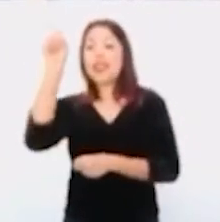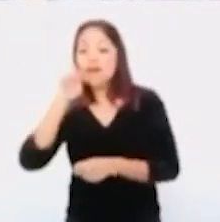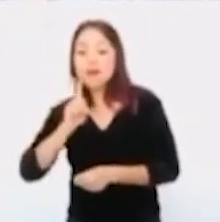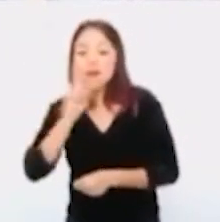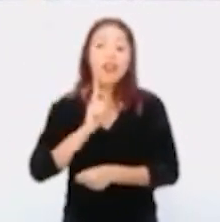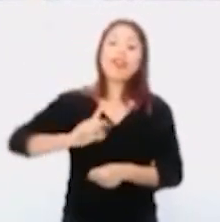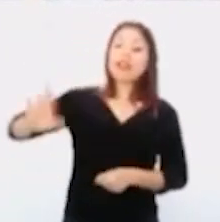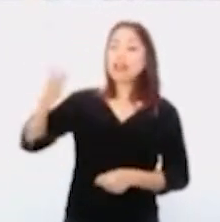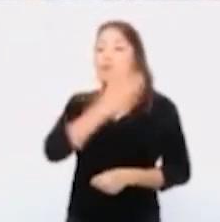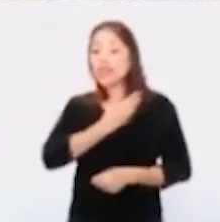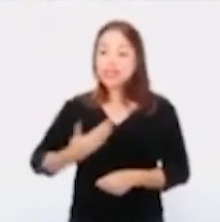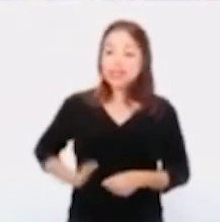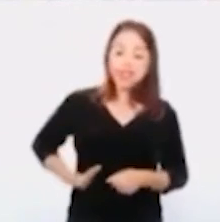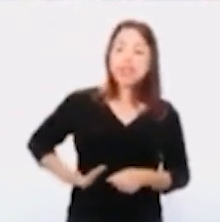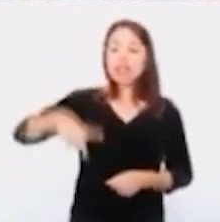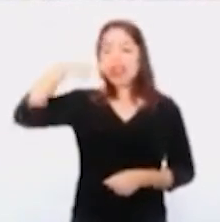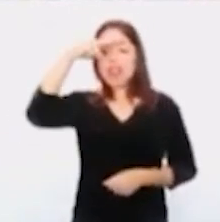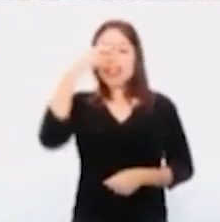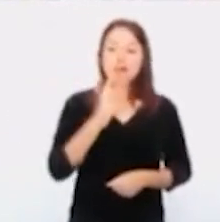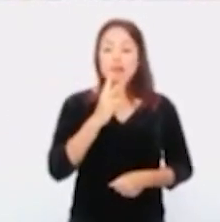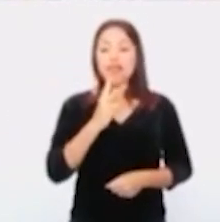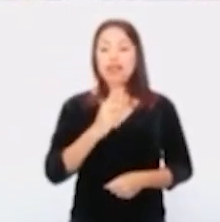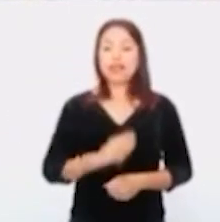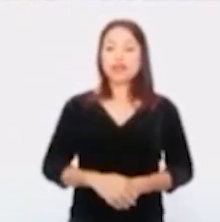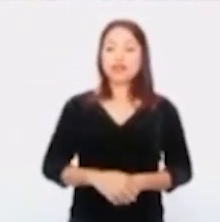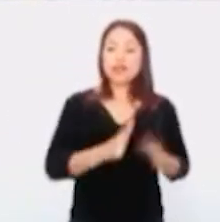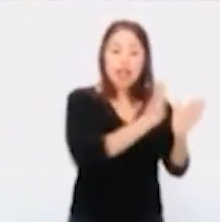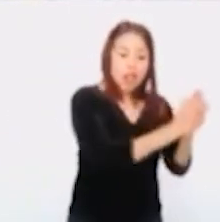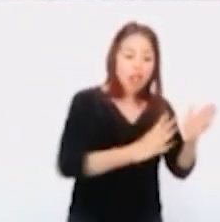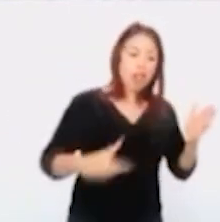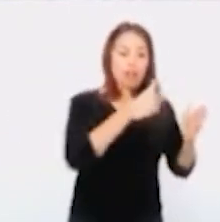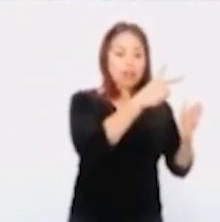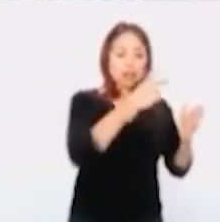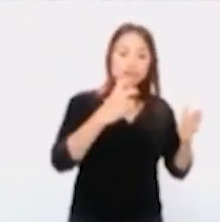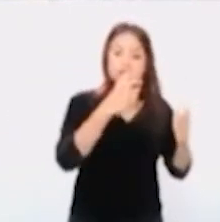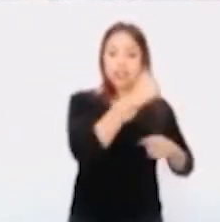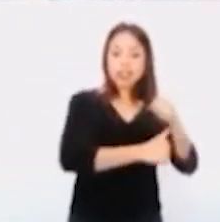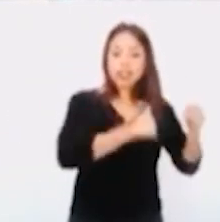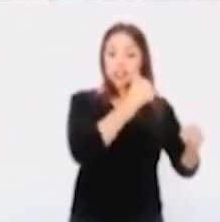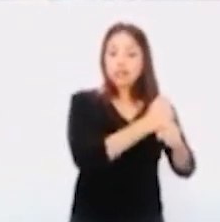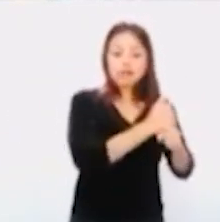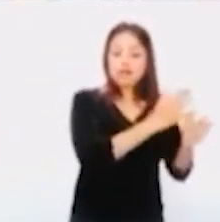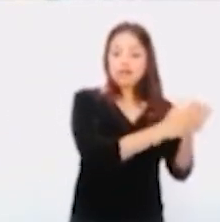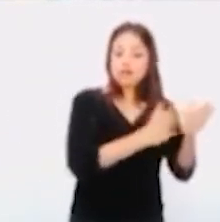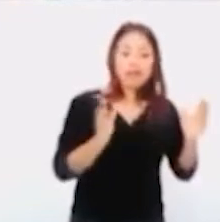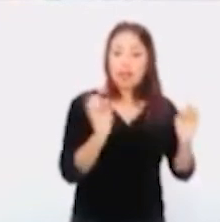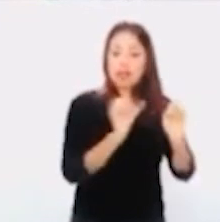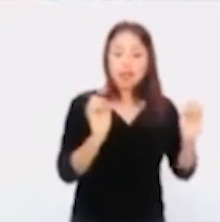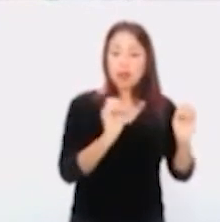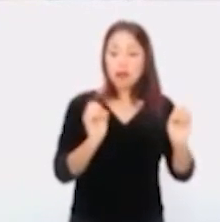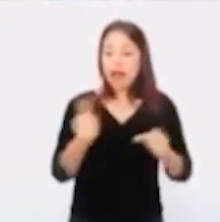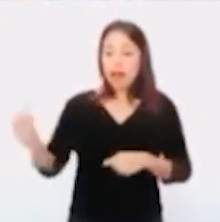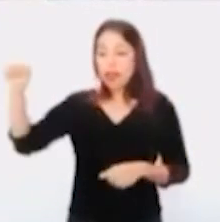México el domingo en el Zócalo capitalino la morenista reiteró su intención de eliminar el examen de ingreso a preparatoria